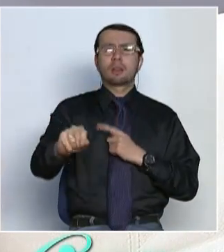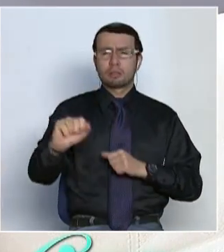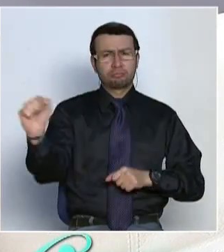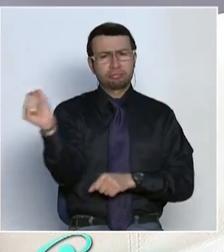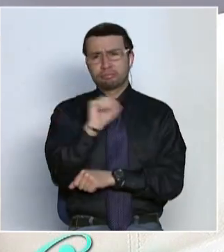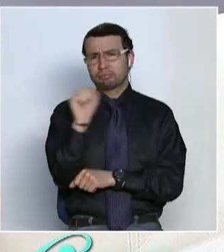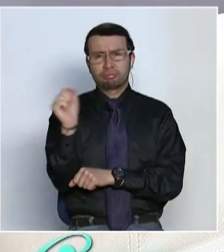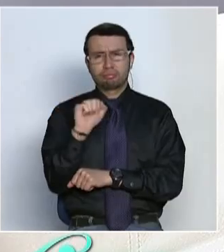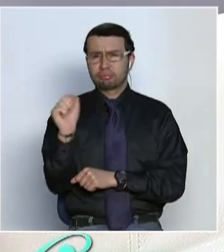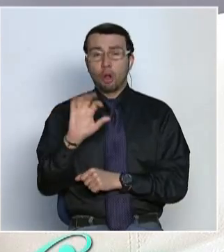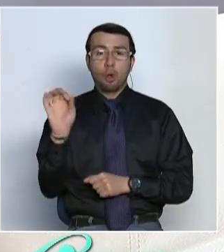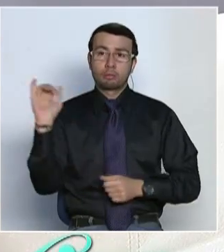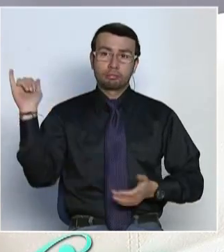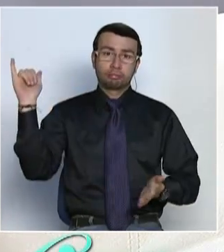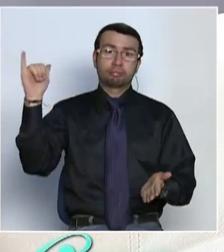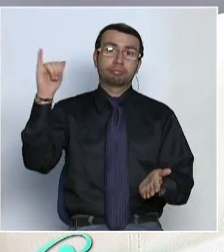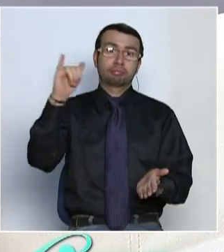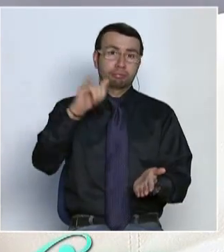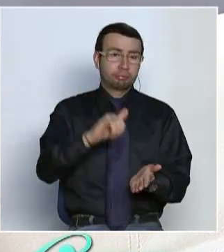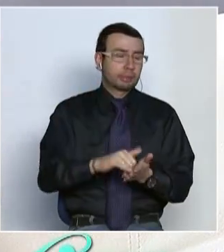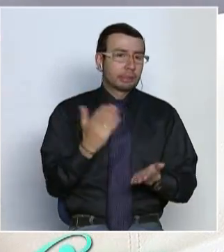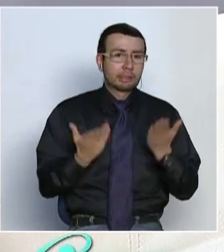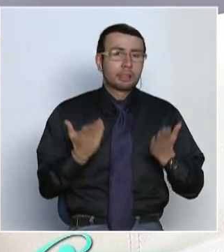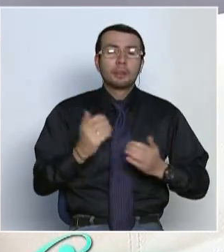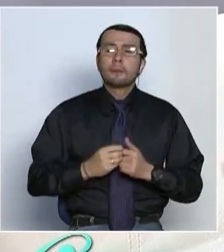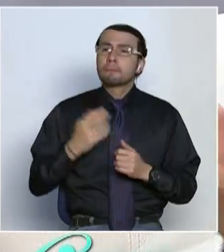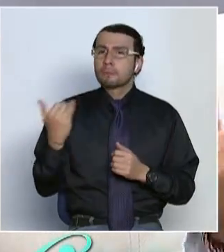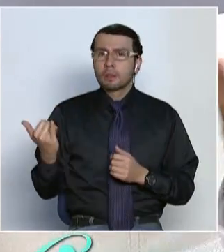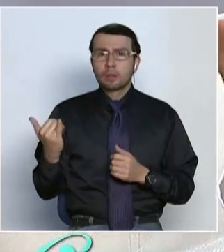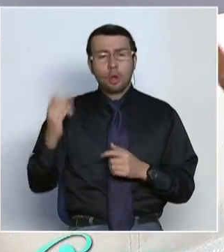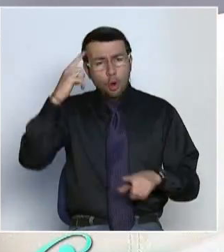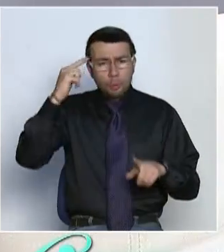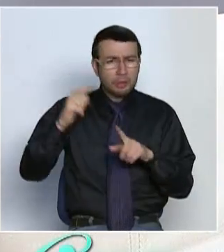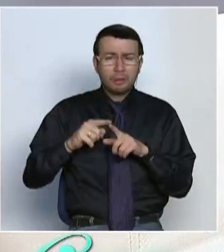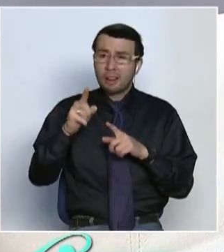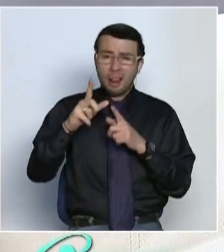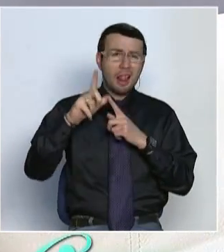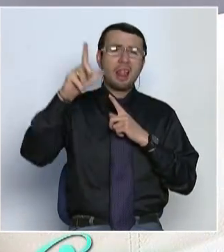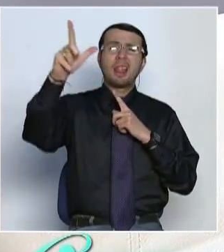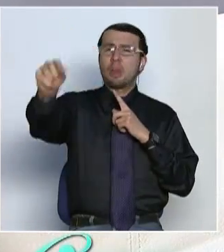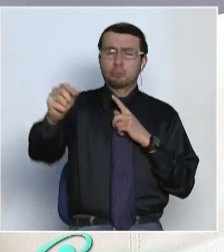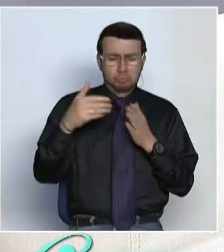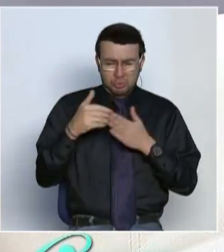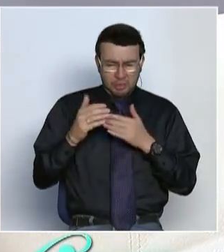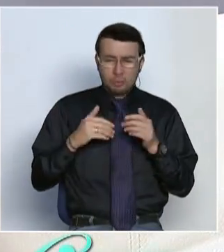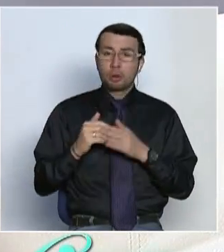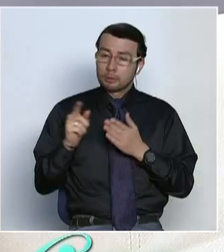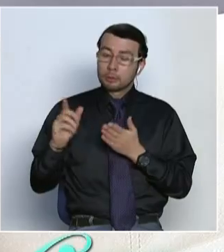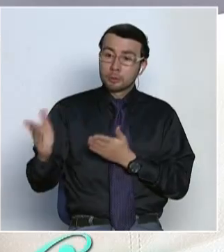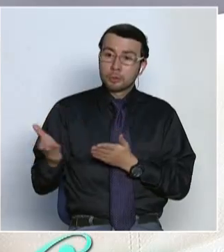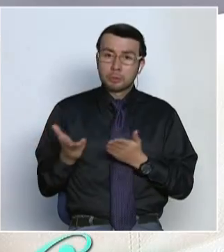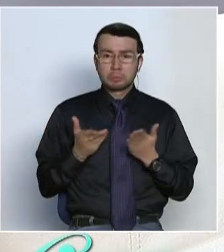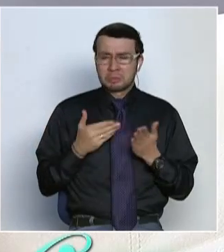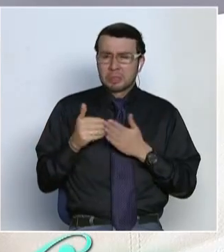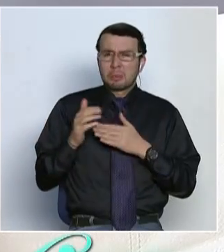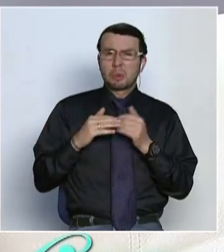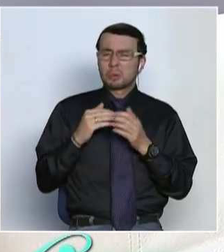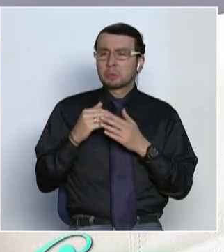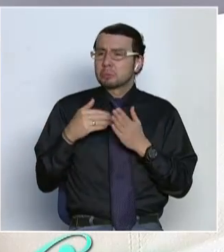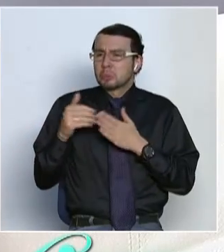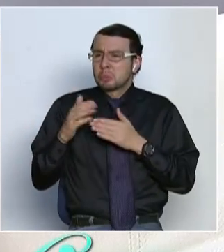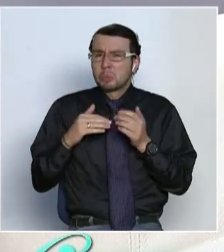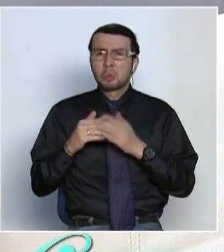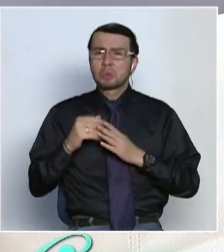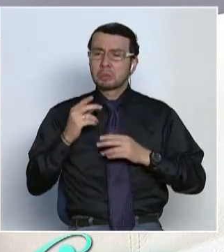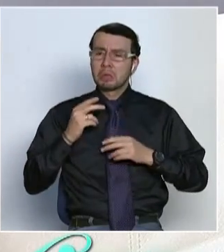para llegar. Y la finalidad muchas veces no es ni siquiera que vengan de tan lejos a la consulta. Yo por eso trato de no dar ni siquiera mis